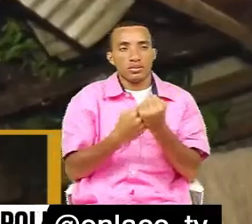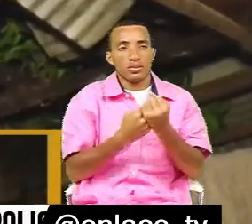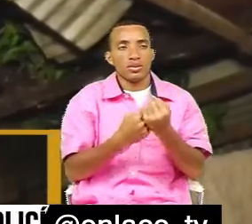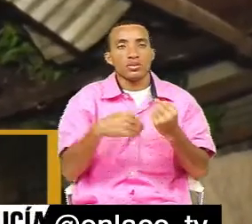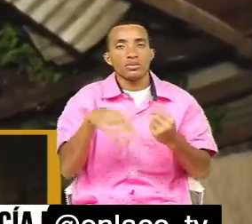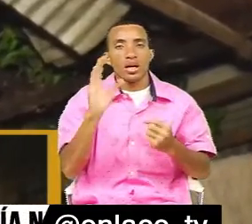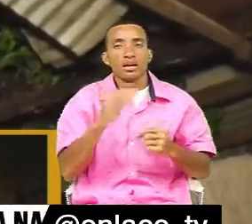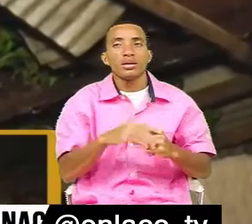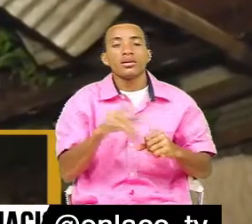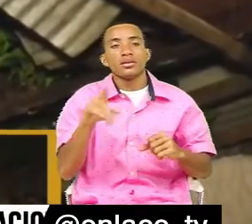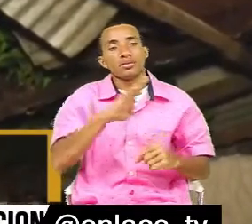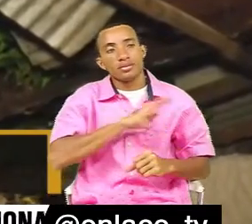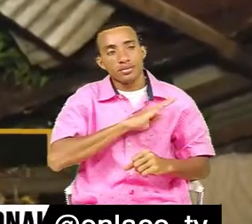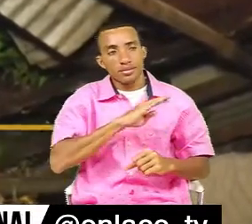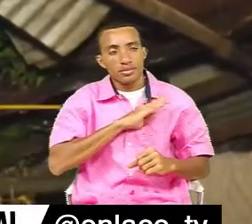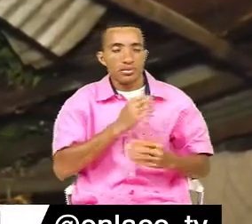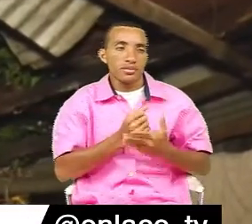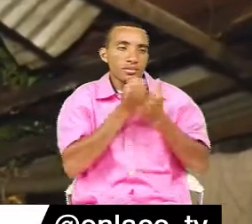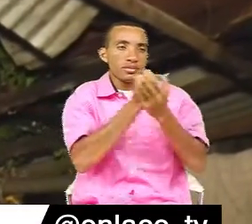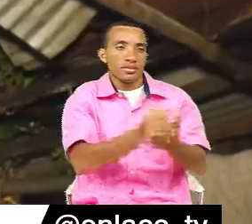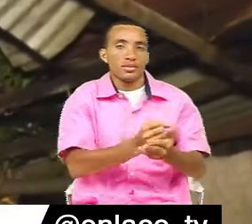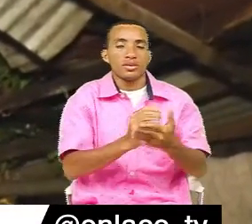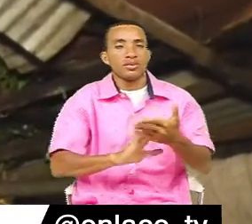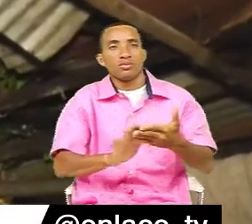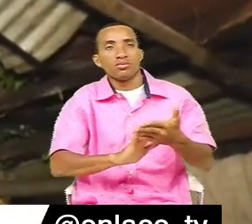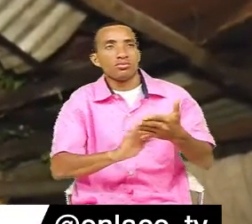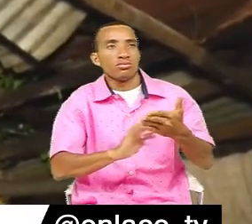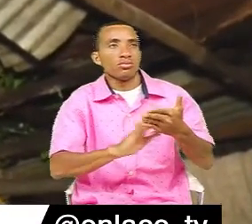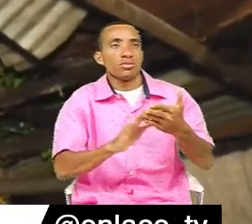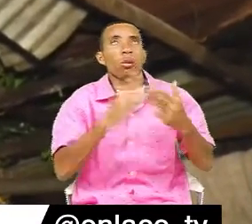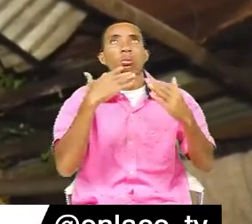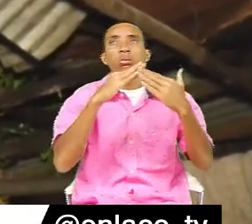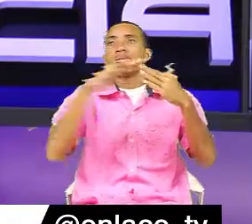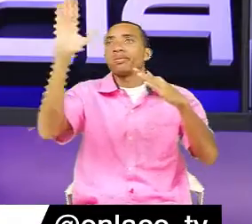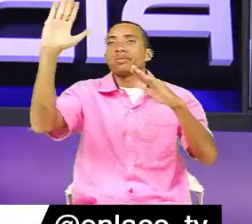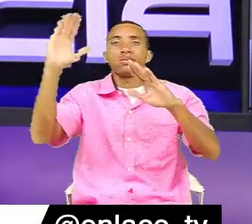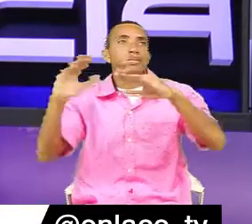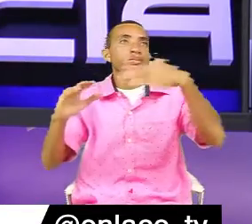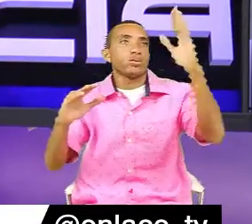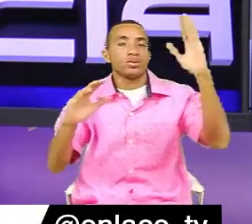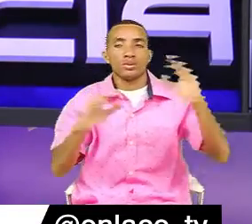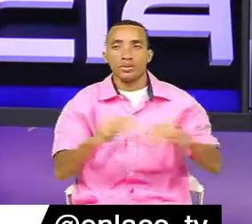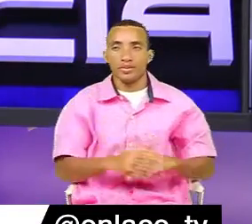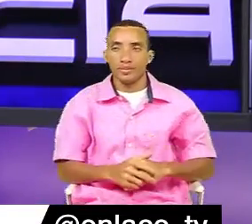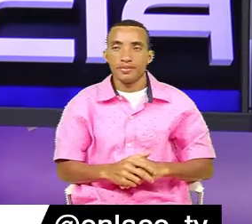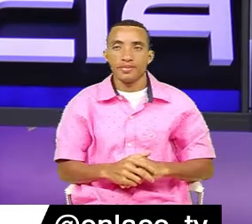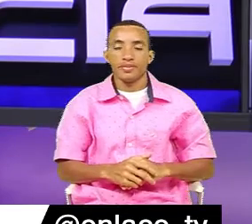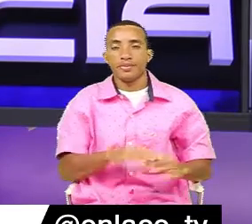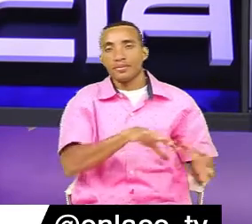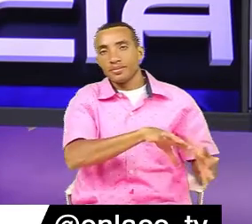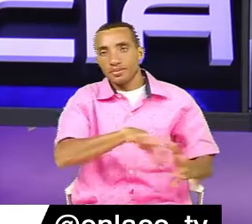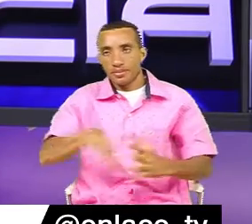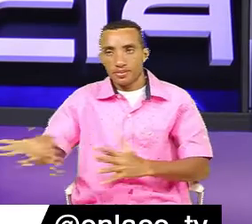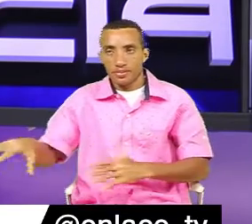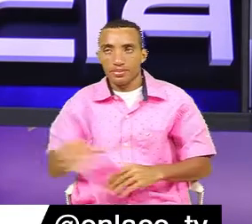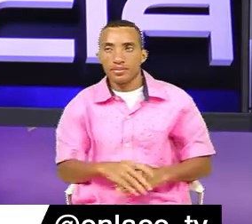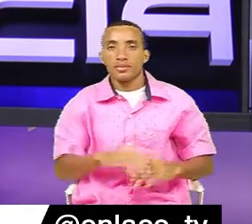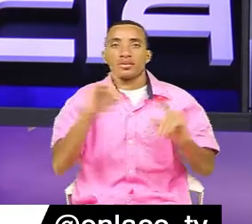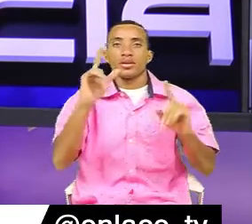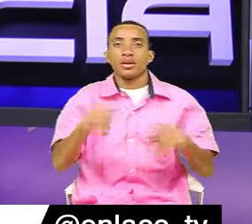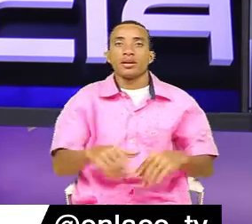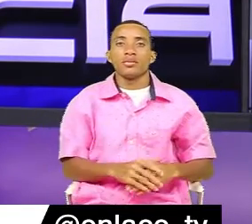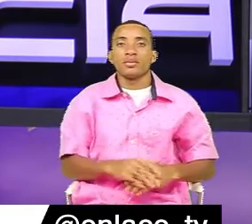especialmente de parte de la administración municipal, para reparar lo que el viento se llevó. Comunidad de la vereda Campo Gala resultó también